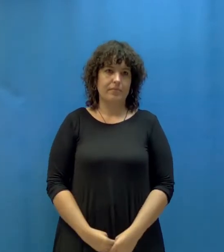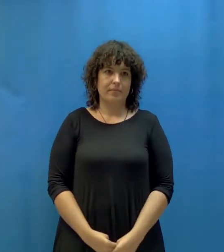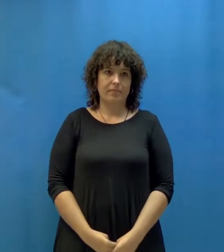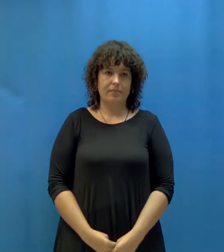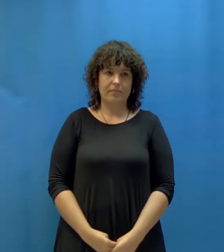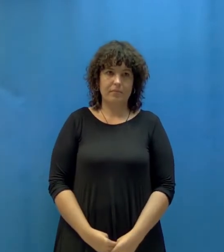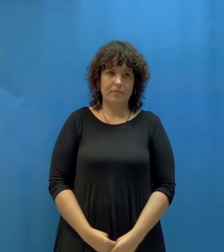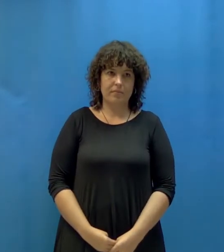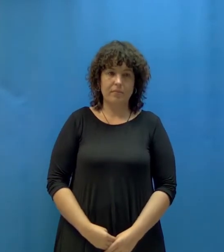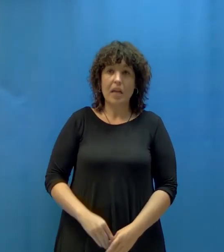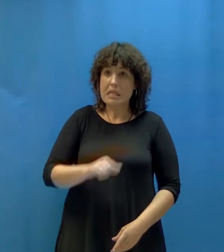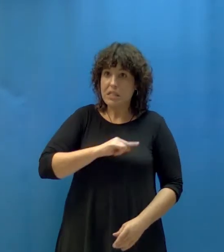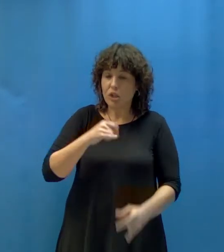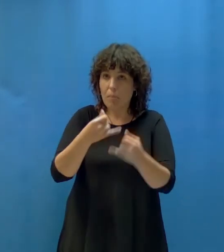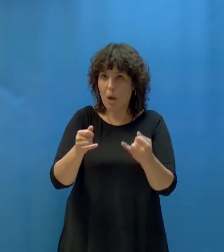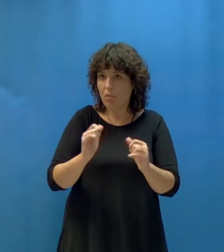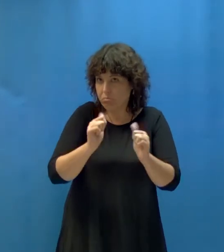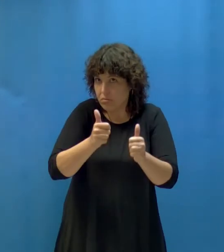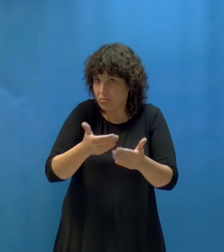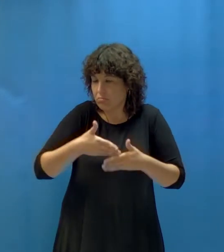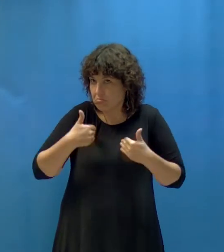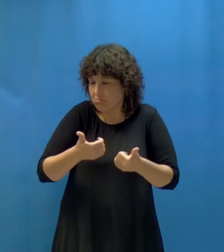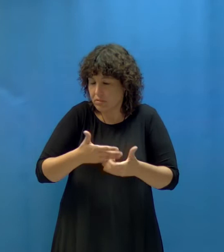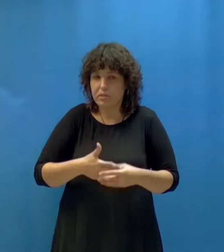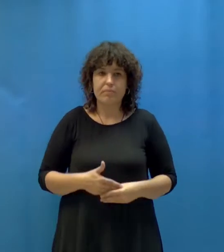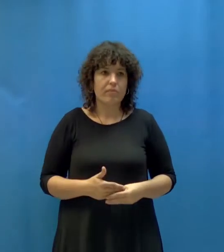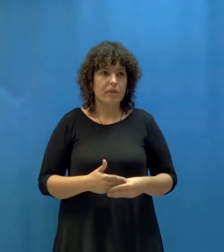Señora Beltrán, cuando quiera. Gracias.